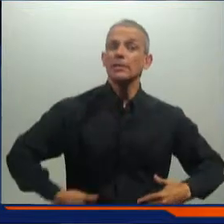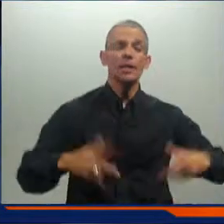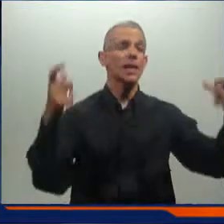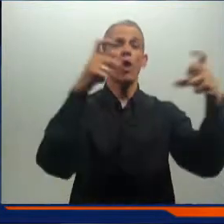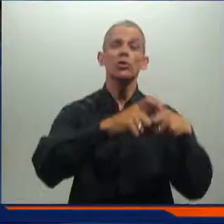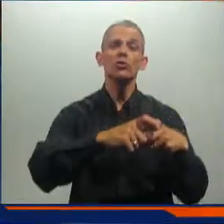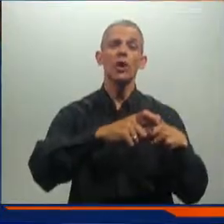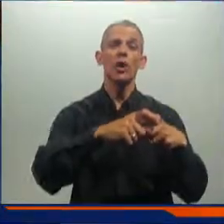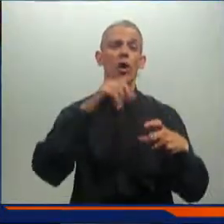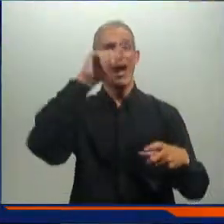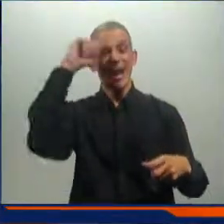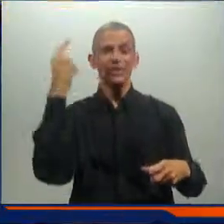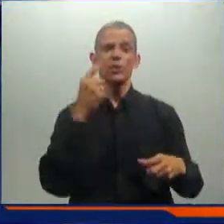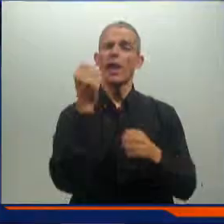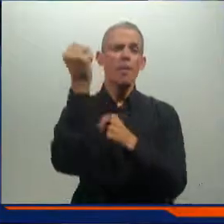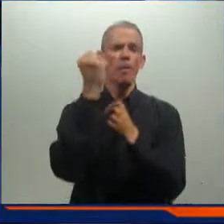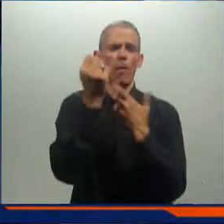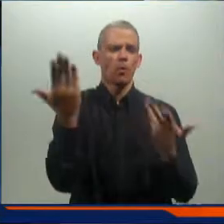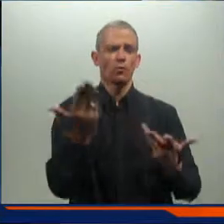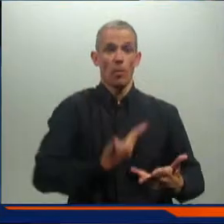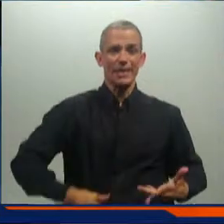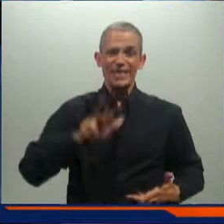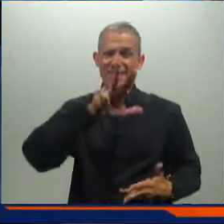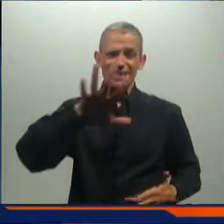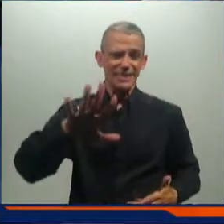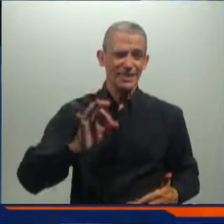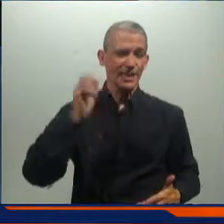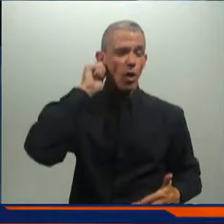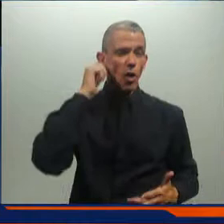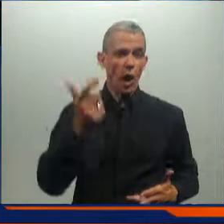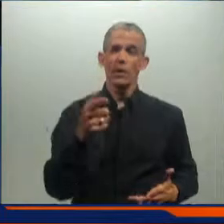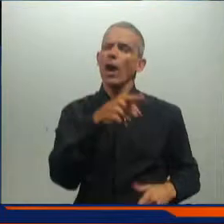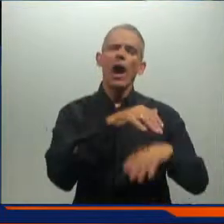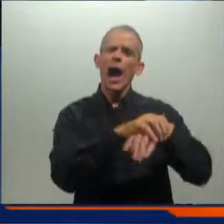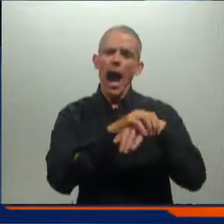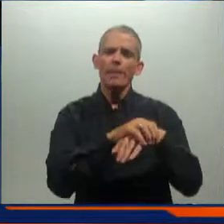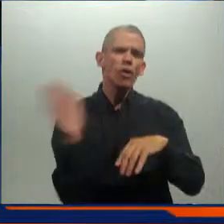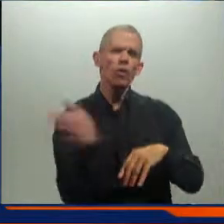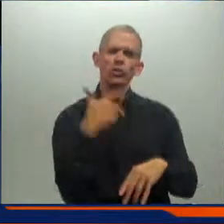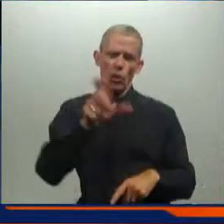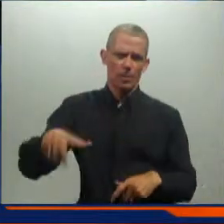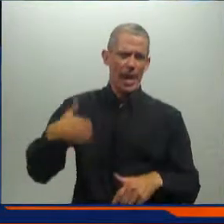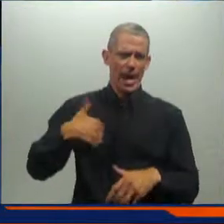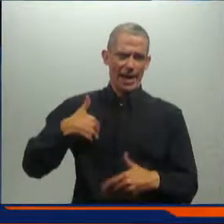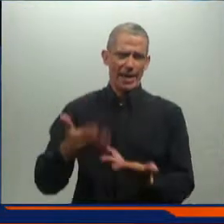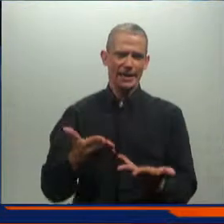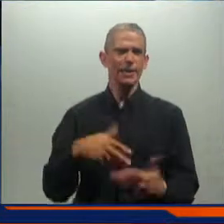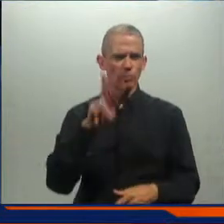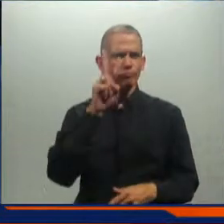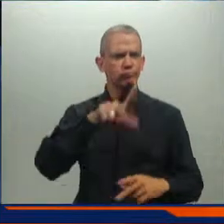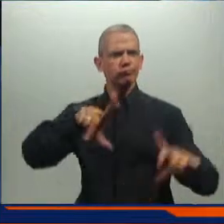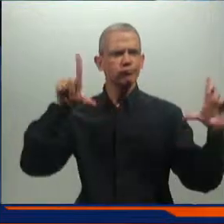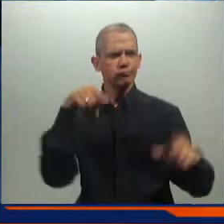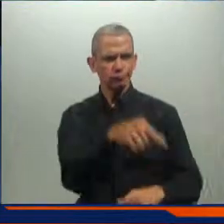de Boxeo. Fue indudablemente Sulaimán, un gran amigo de los argentinos, a quien vemos en